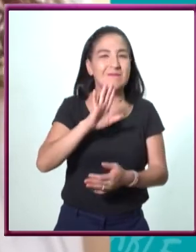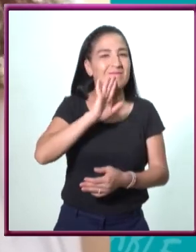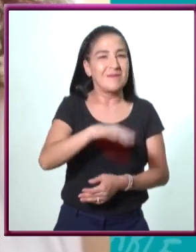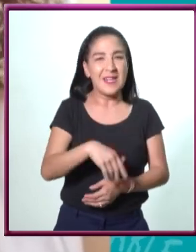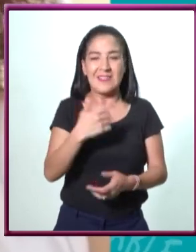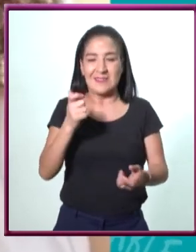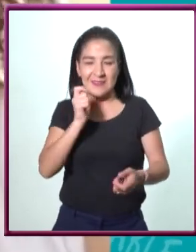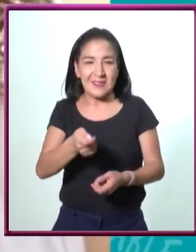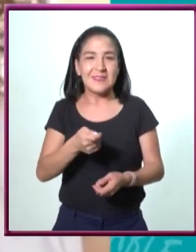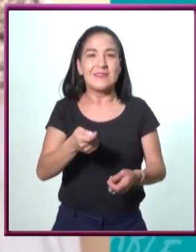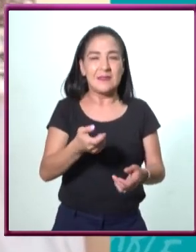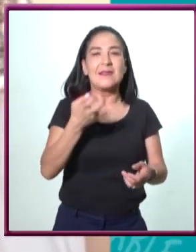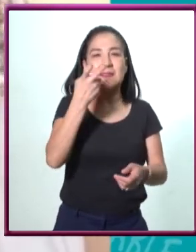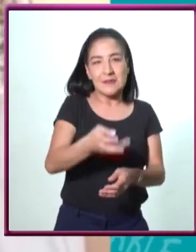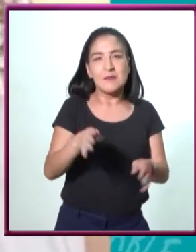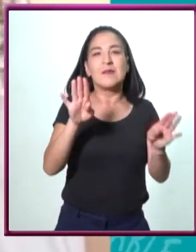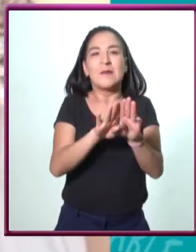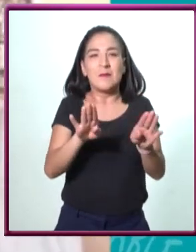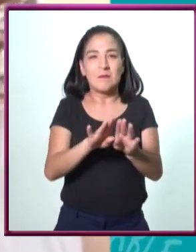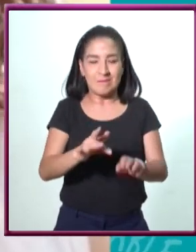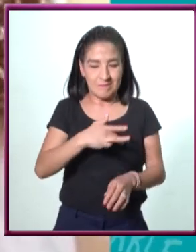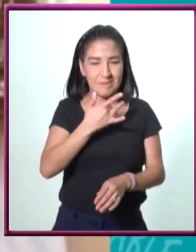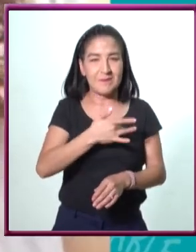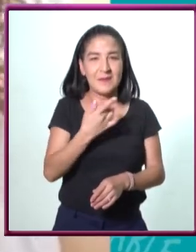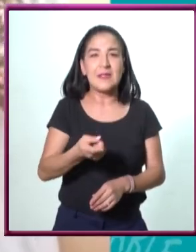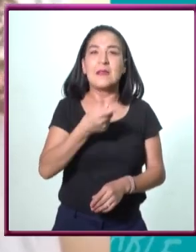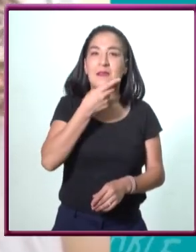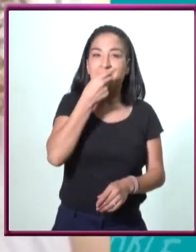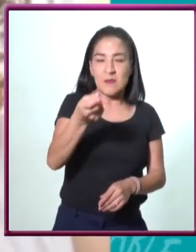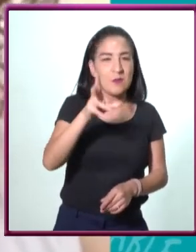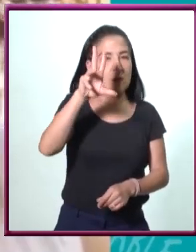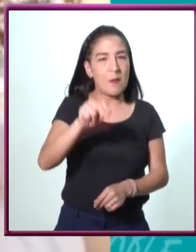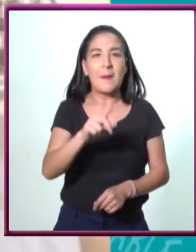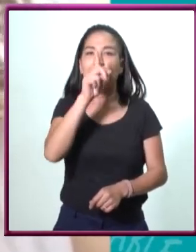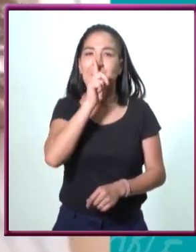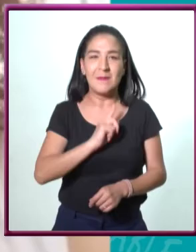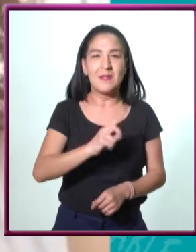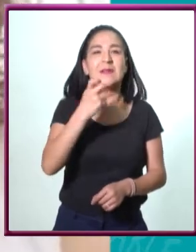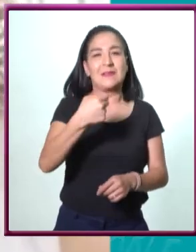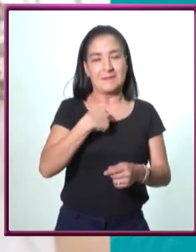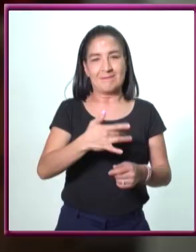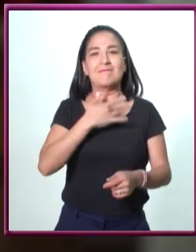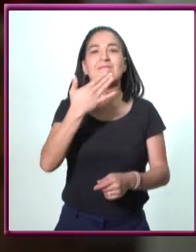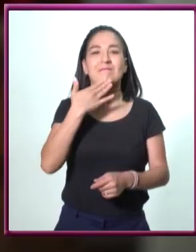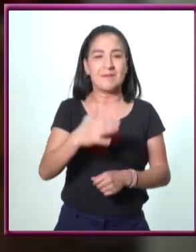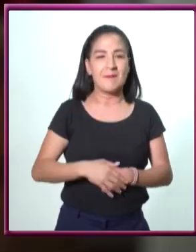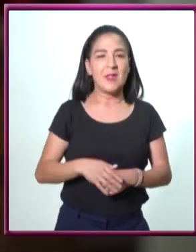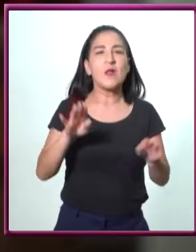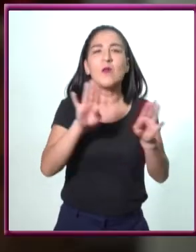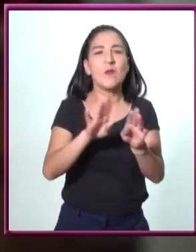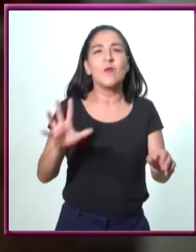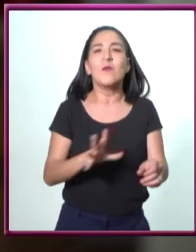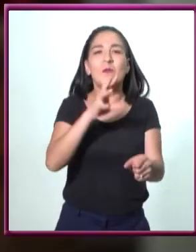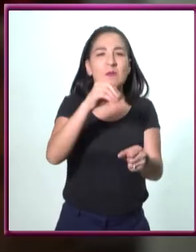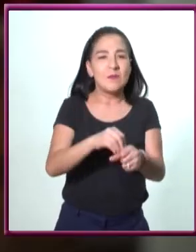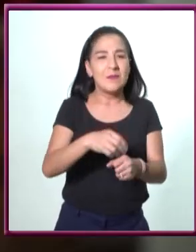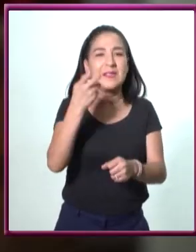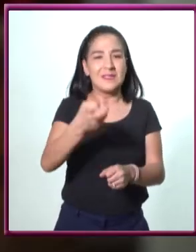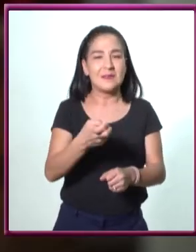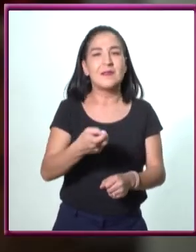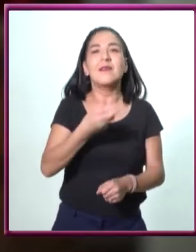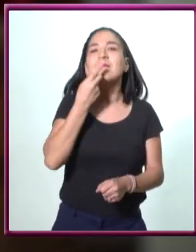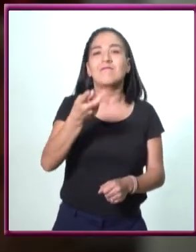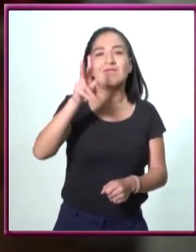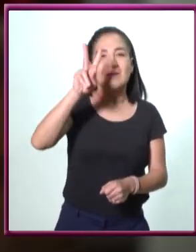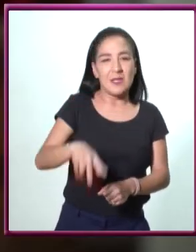haciendo bien. Entonces la consecuencia de no decir mentiras es estar bien conmigo mismo. ¿Y cómo se asocia